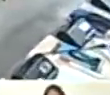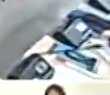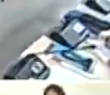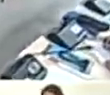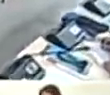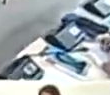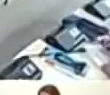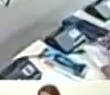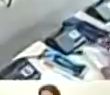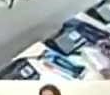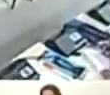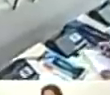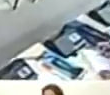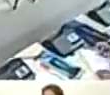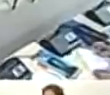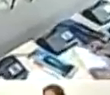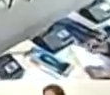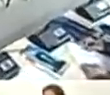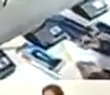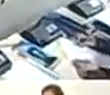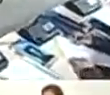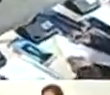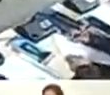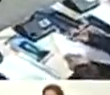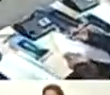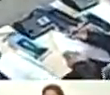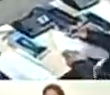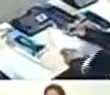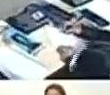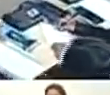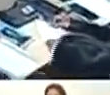¿Quién? ¿Por qué?